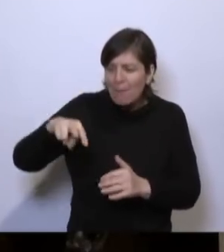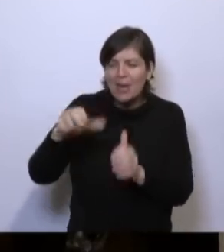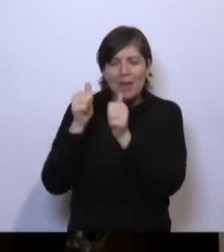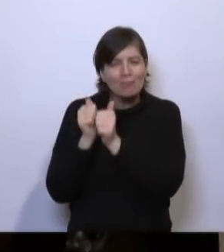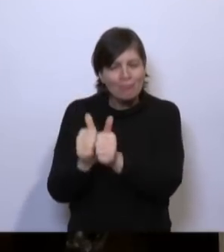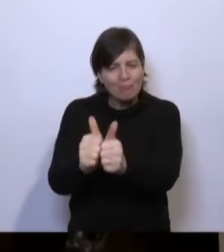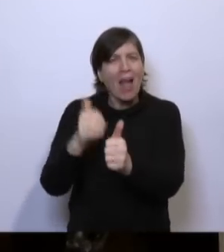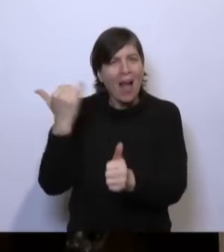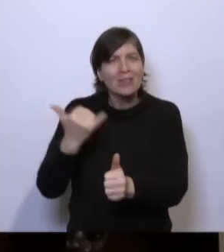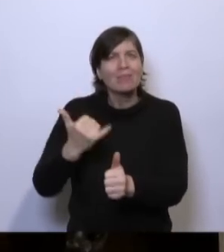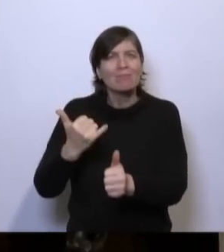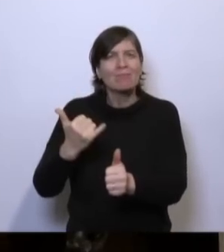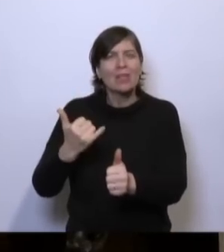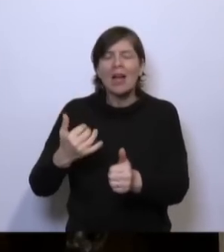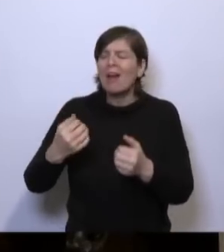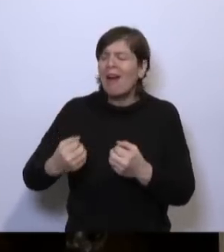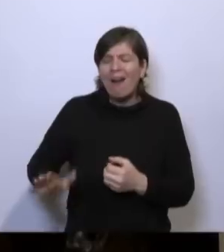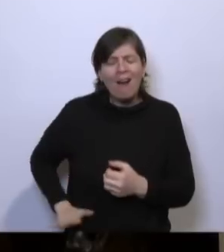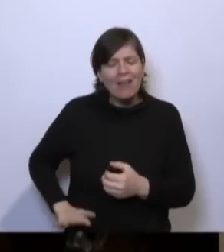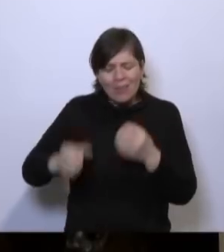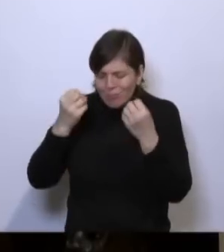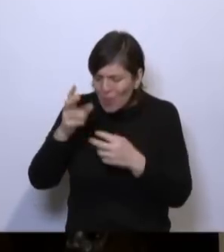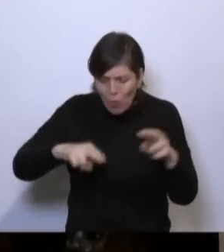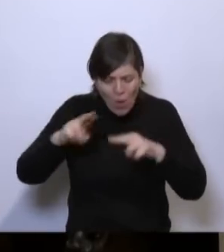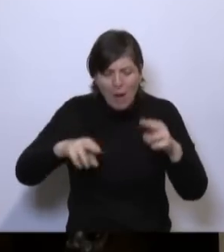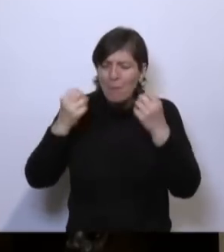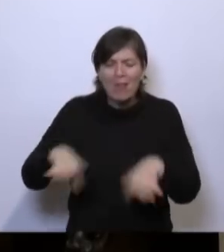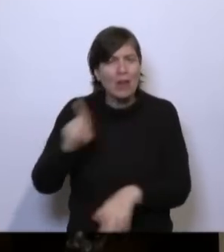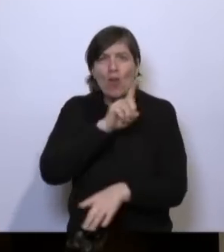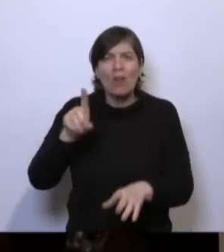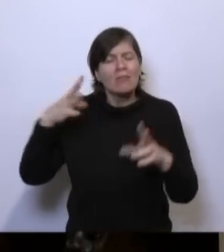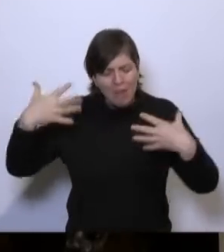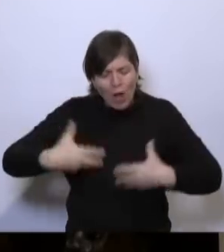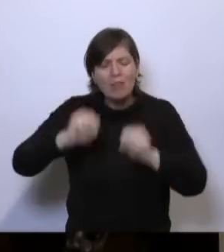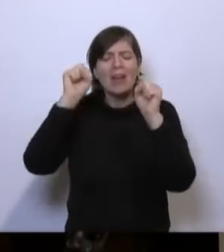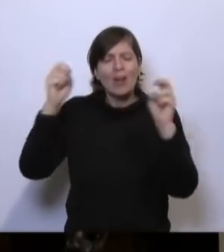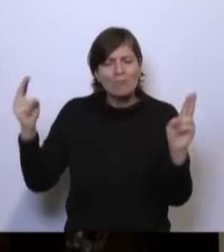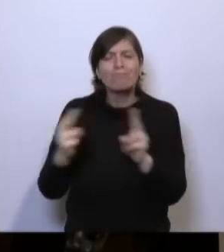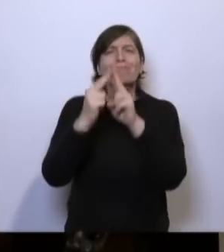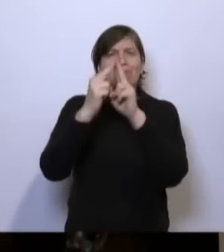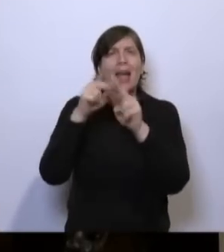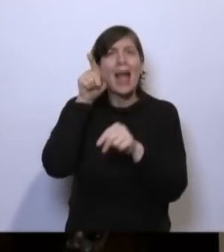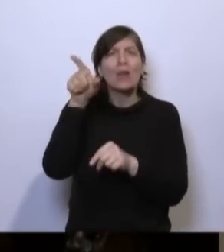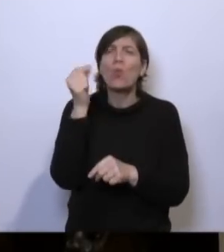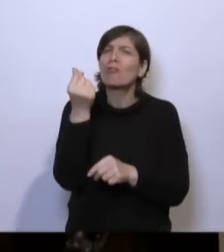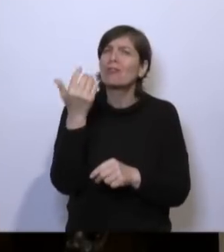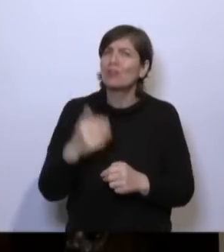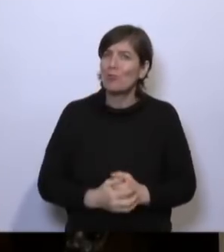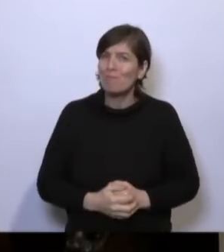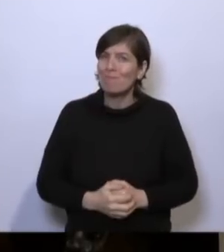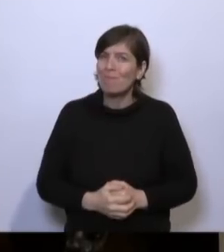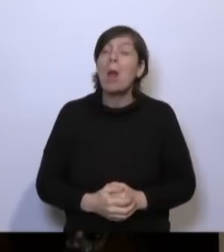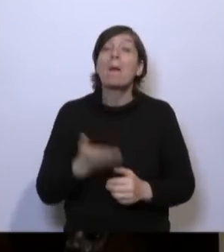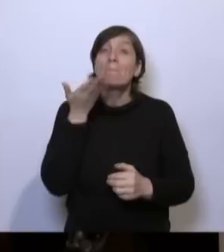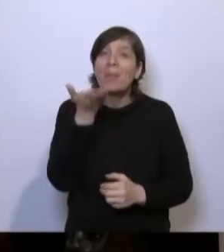lado. No perder las ganas de buscarlo y de encontrarlo. Él es nuestro tesoro.